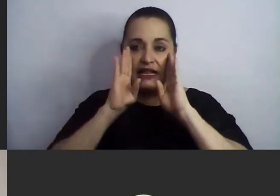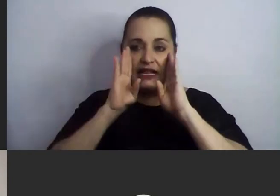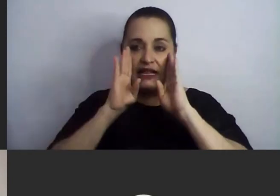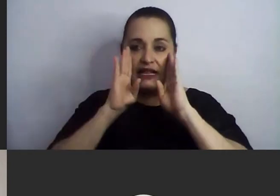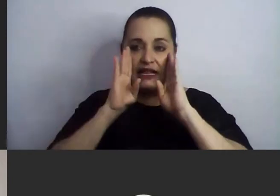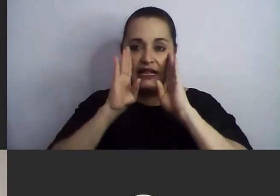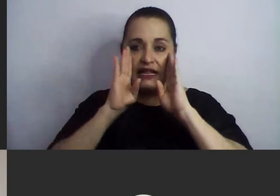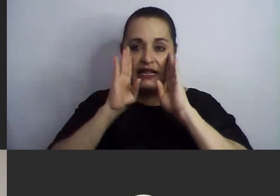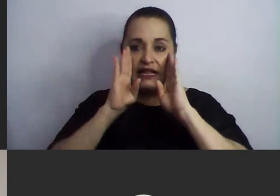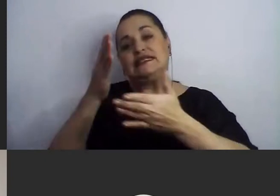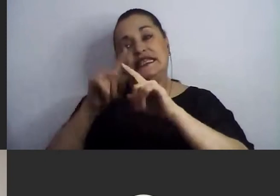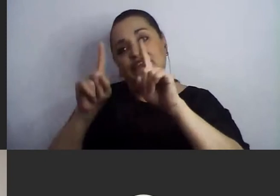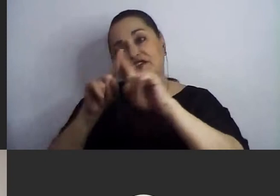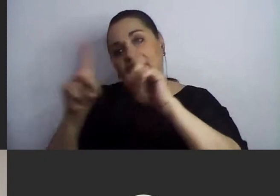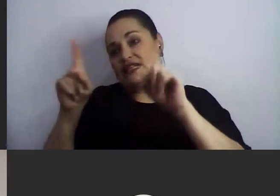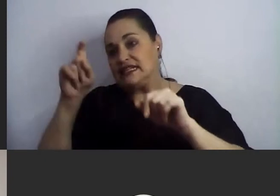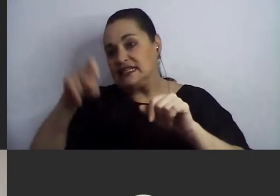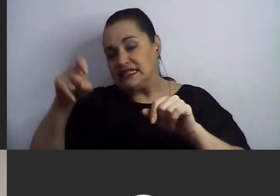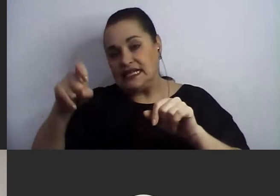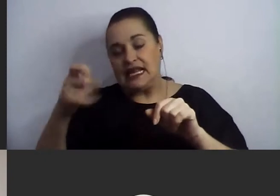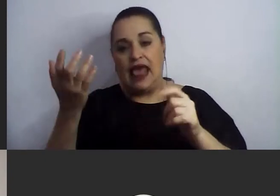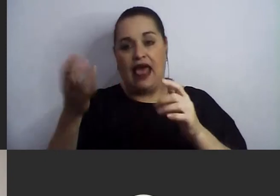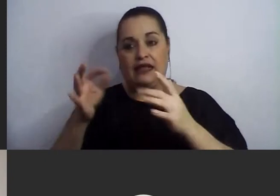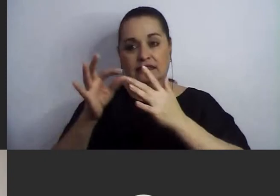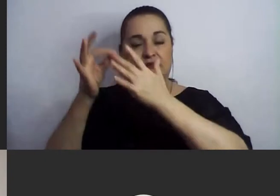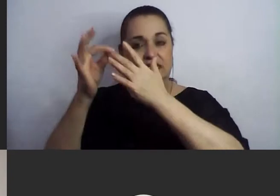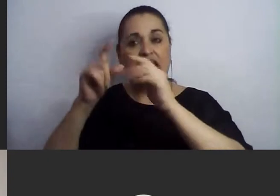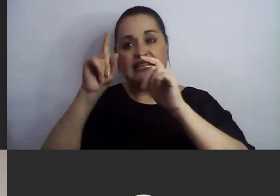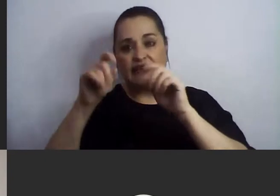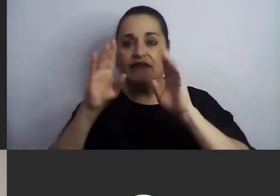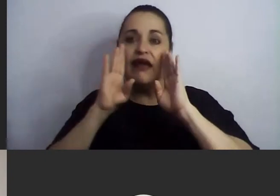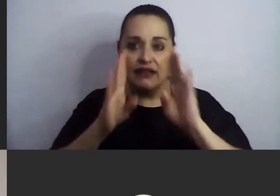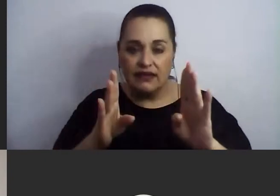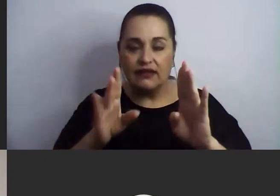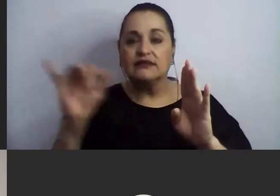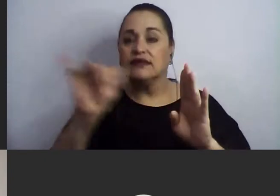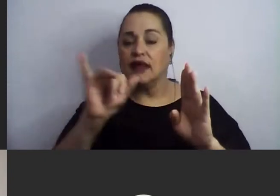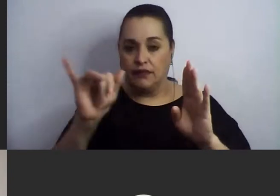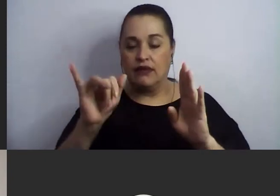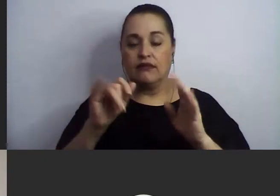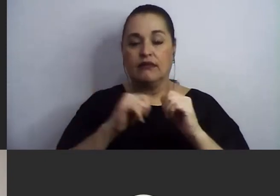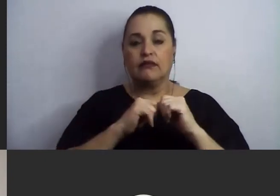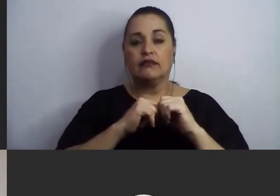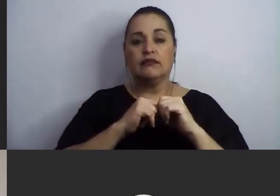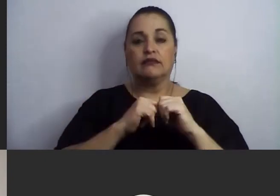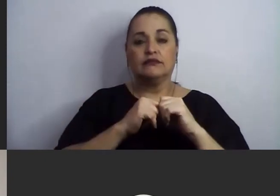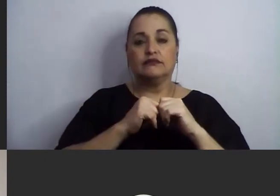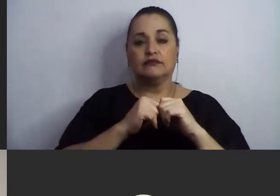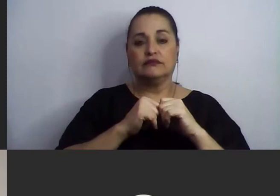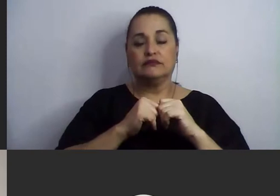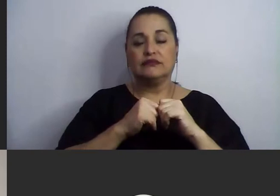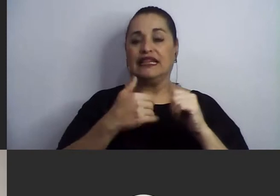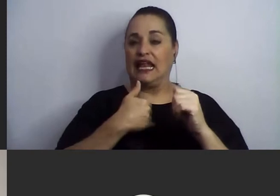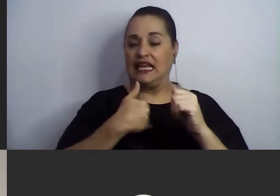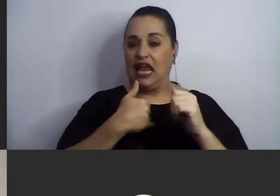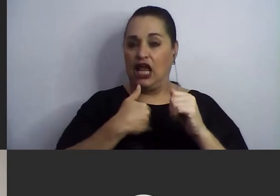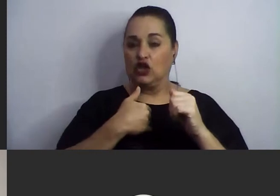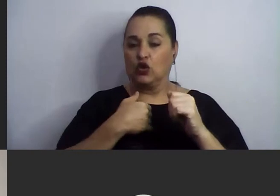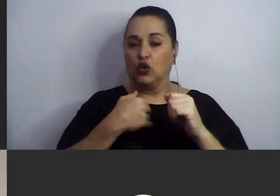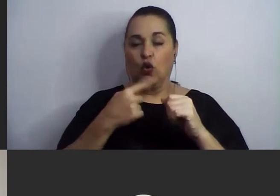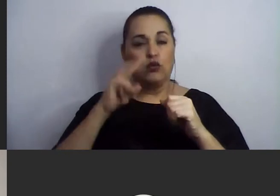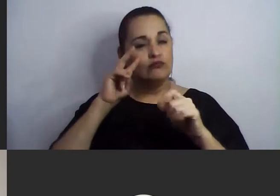ciertas necesidades en particular verdad las cuales deben ser atendidas precisamente teniendo como como